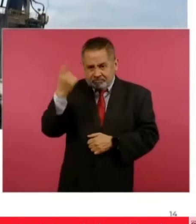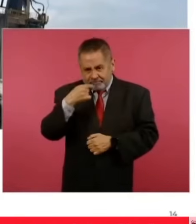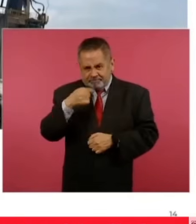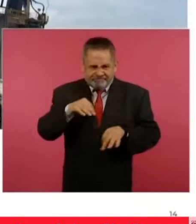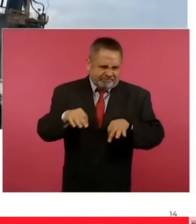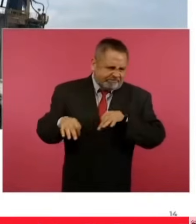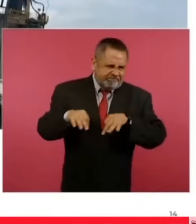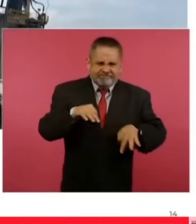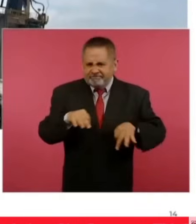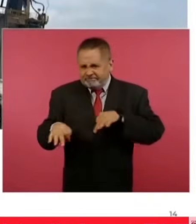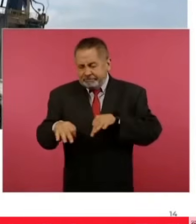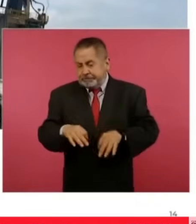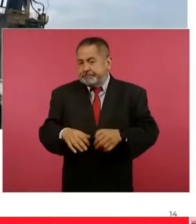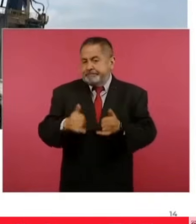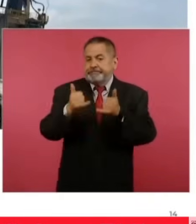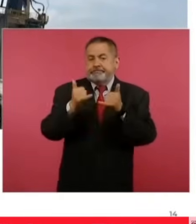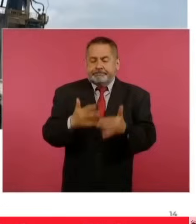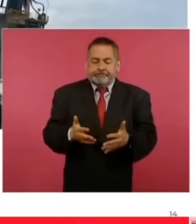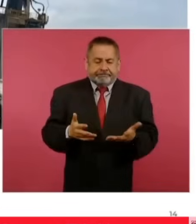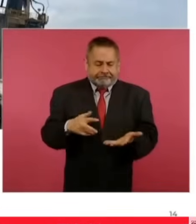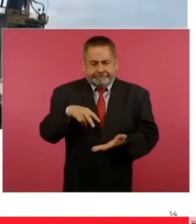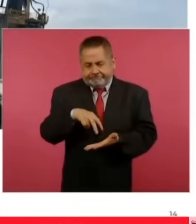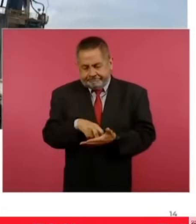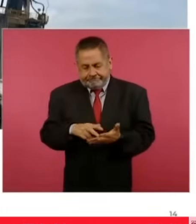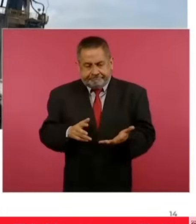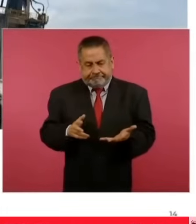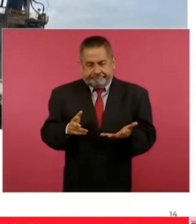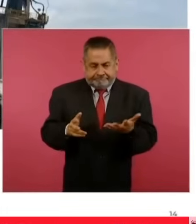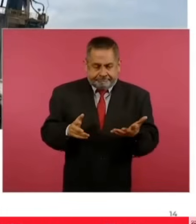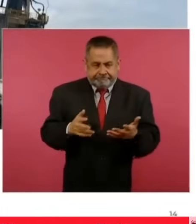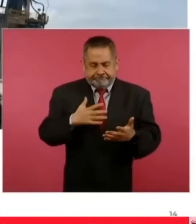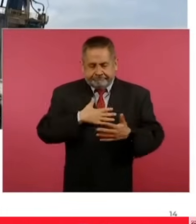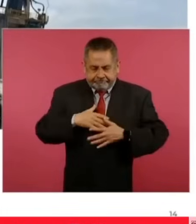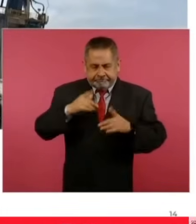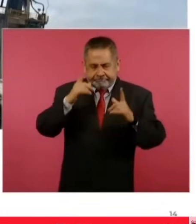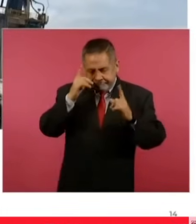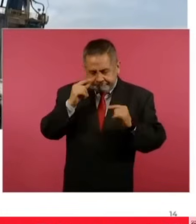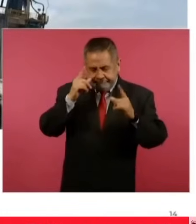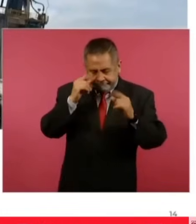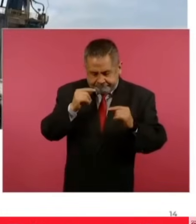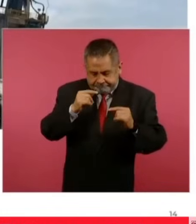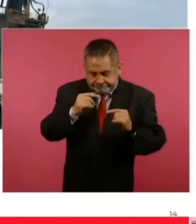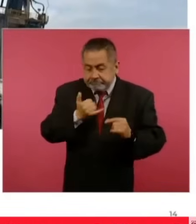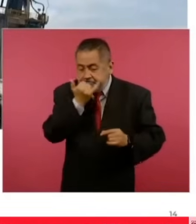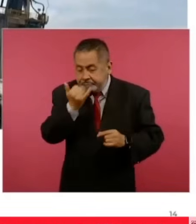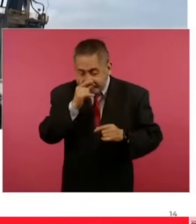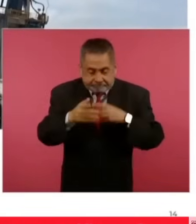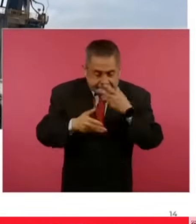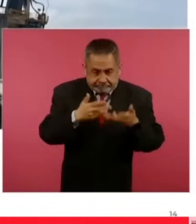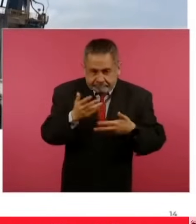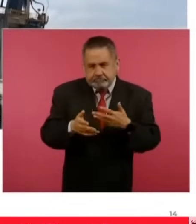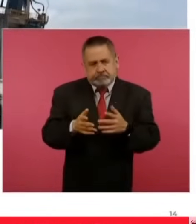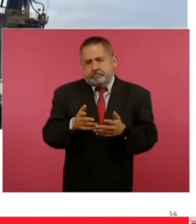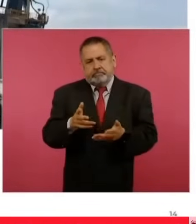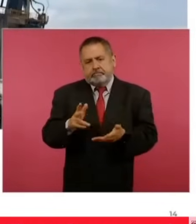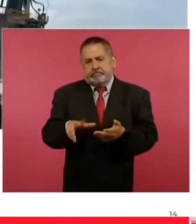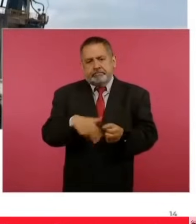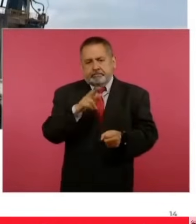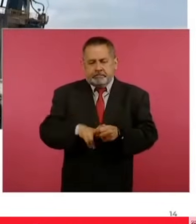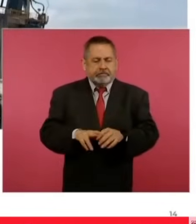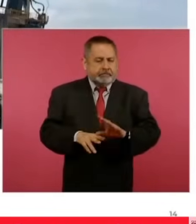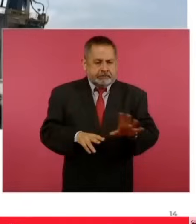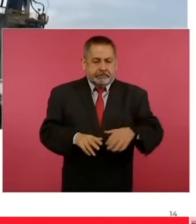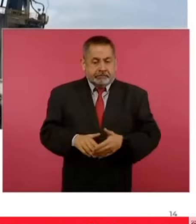y también pues, llega el momento en que por cansancio se pueden cometer errores. Bueno, en